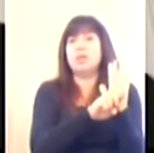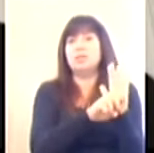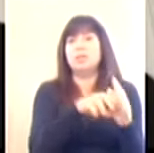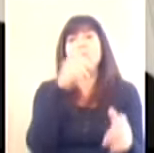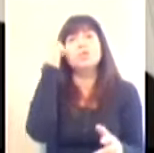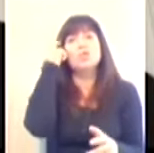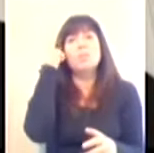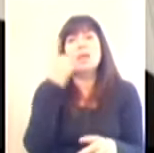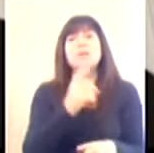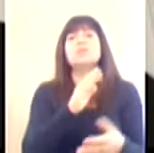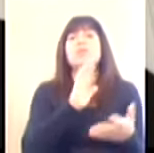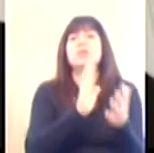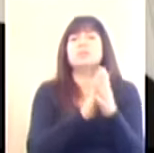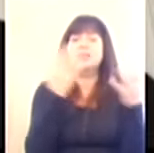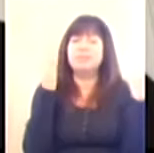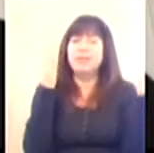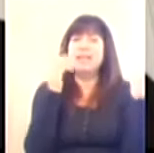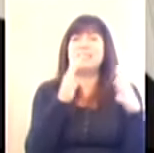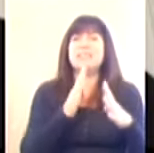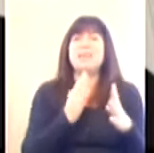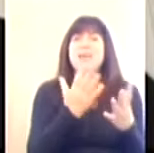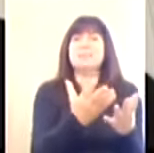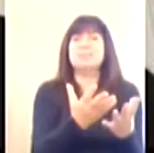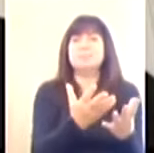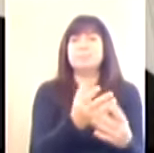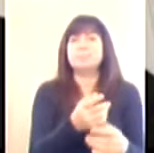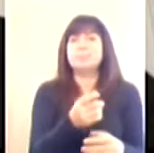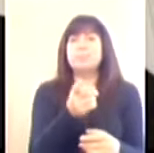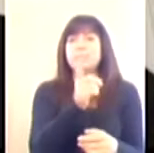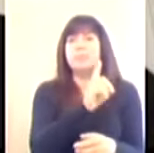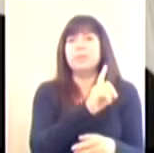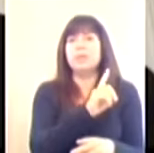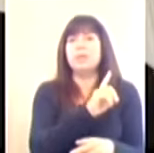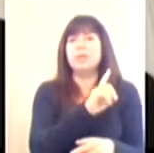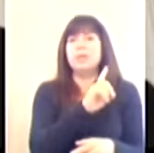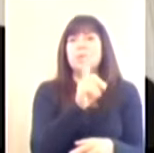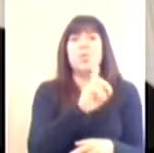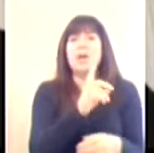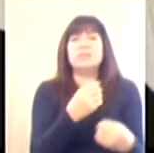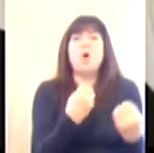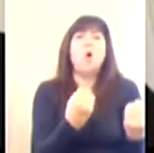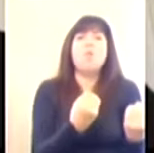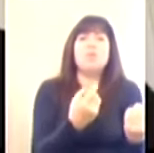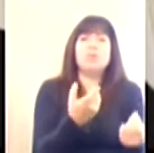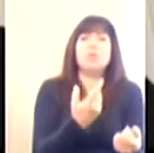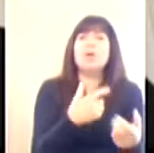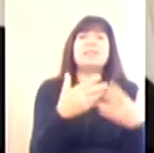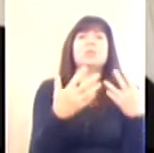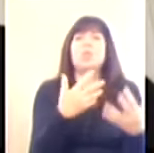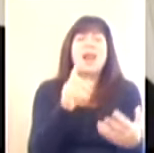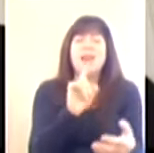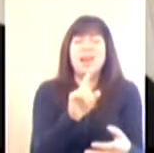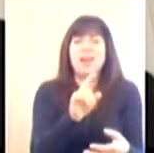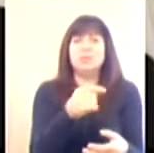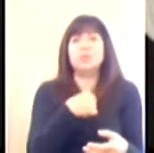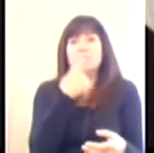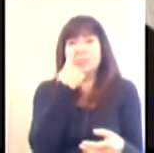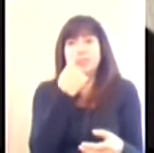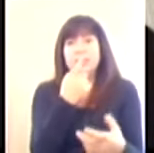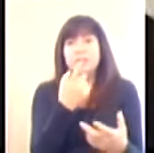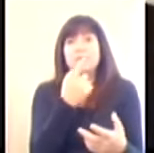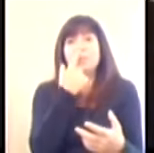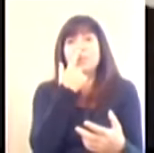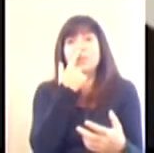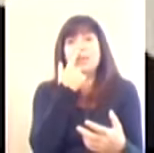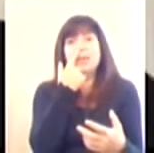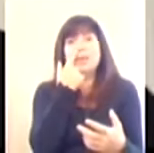tenemos que celebrar y felicitar. No es obvio eso, no es evidente. Yo he visto, porque lidio con las